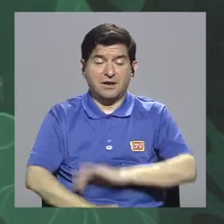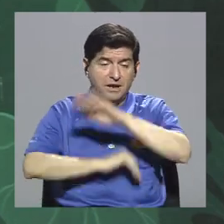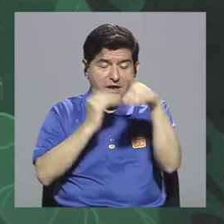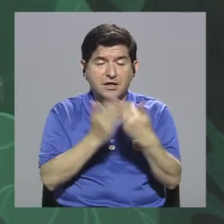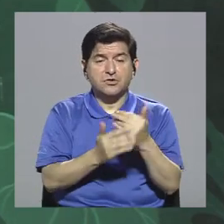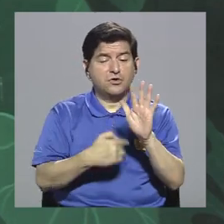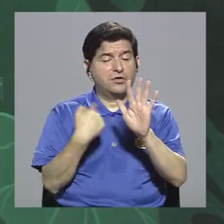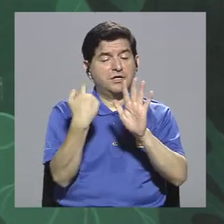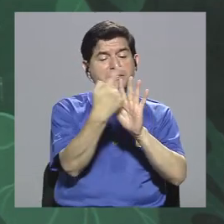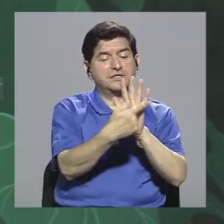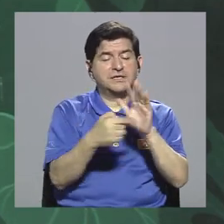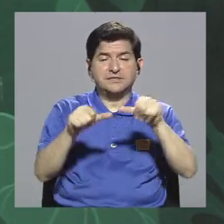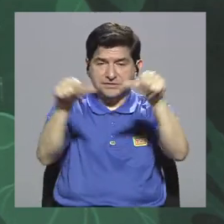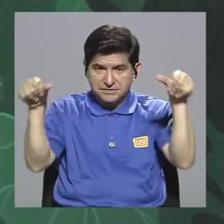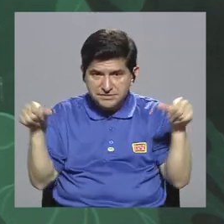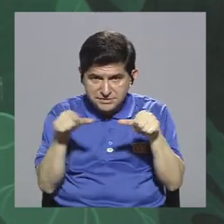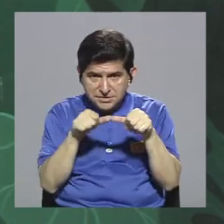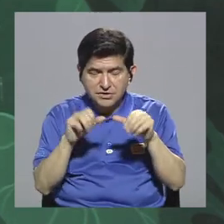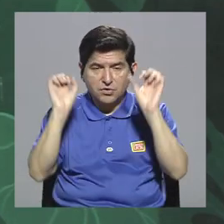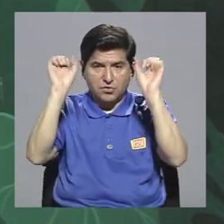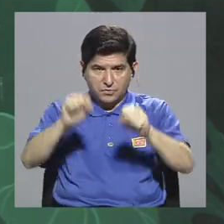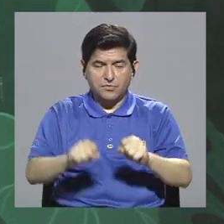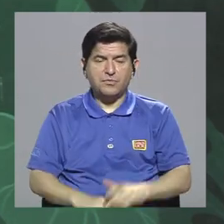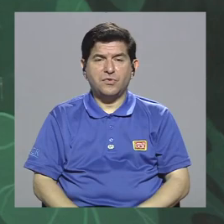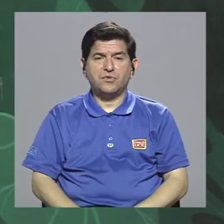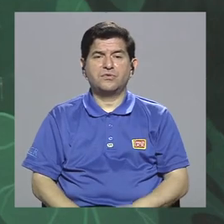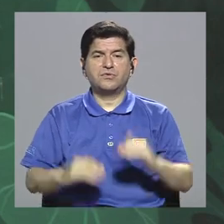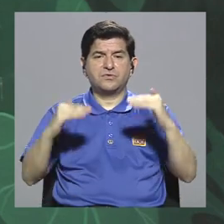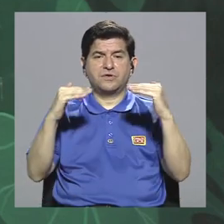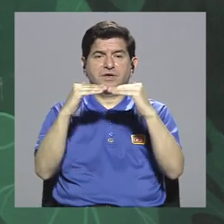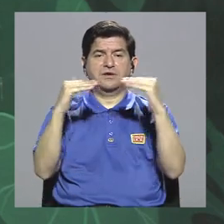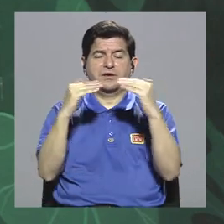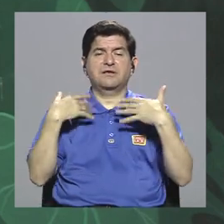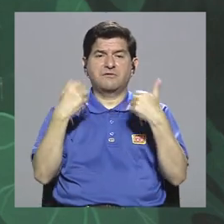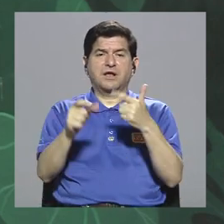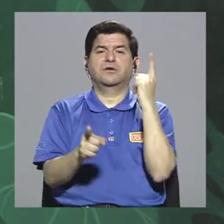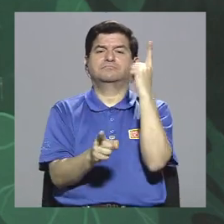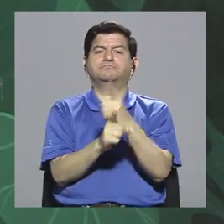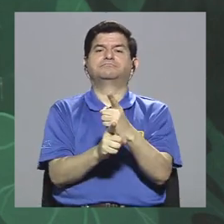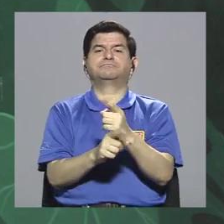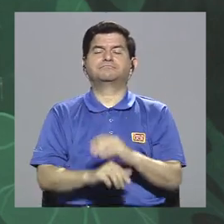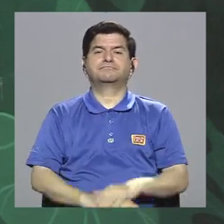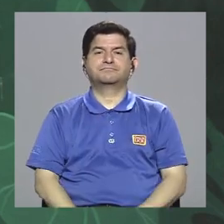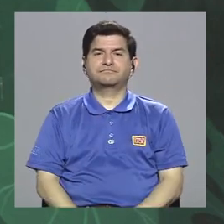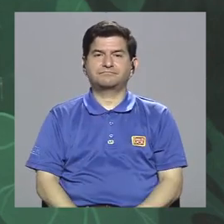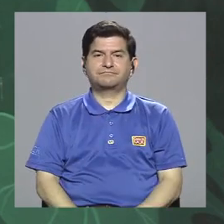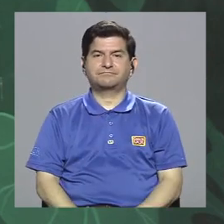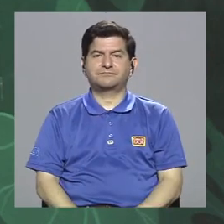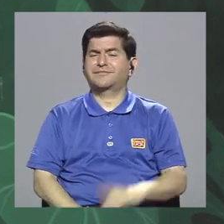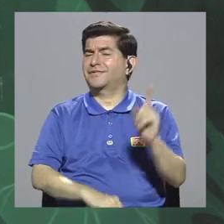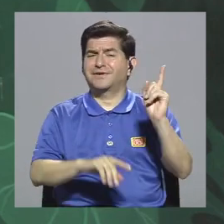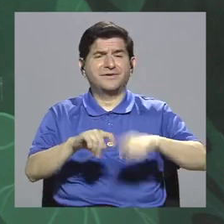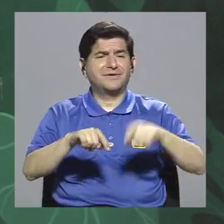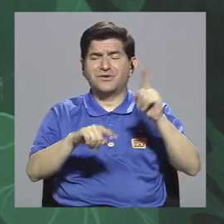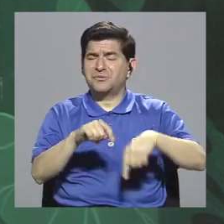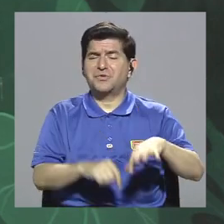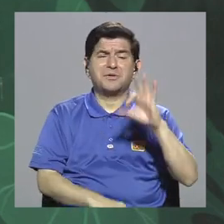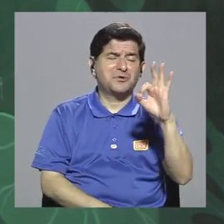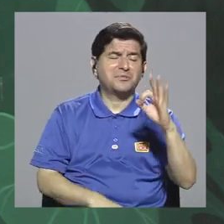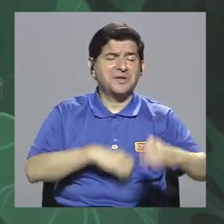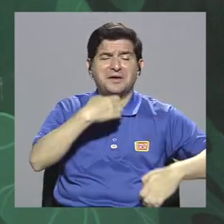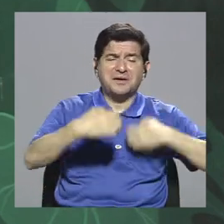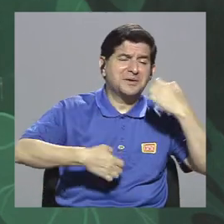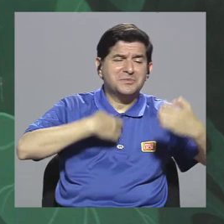espiritual. Y tenemos que ir creciendo y alimentándonos en todas esas 5 áreas para poder alcanzar un estado de salud óptimo,